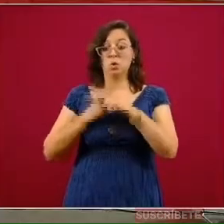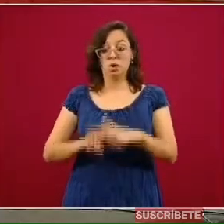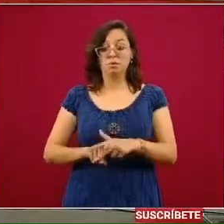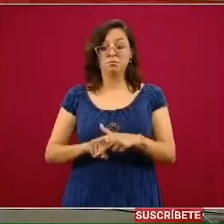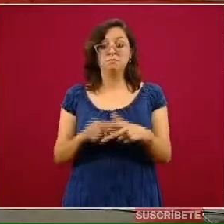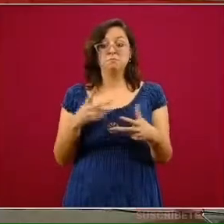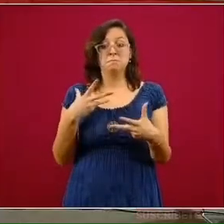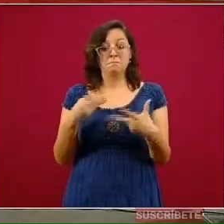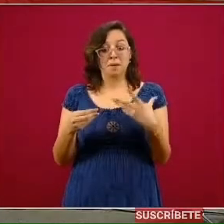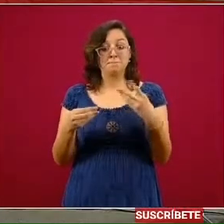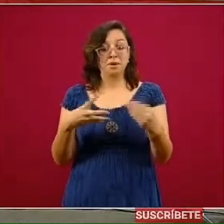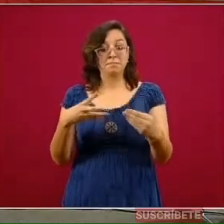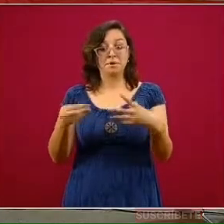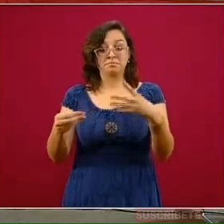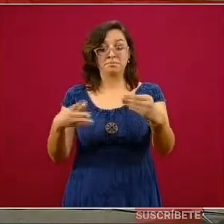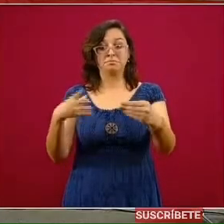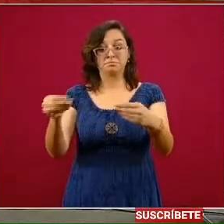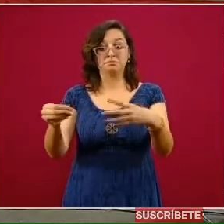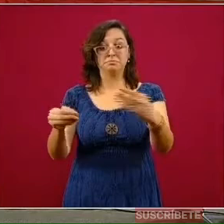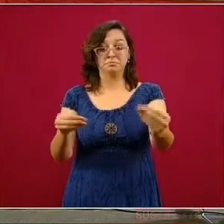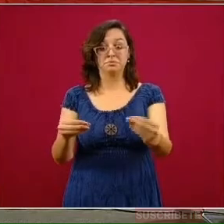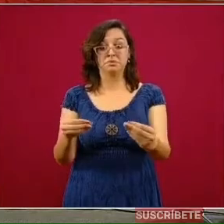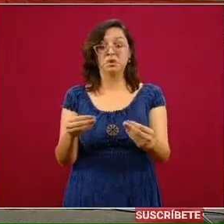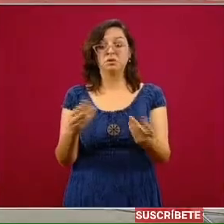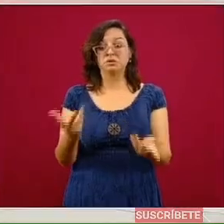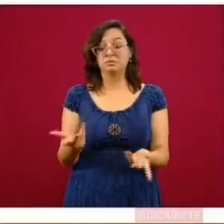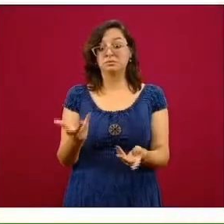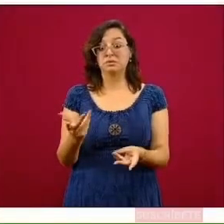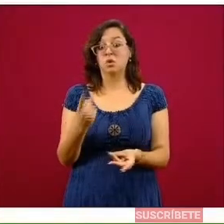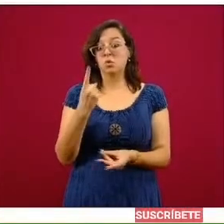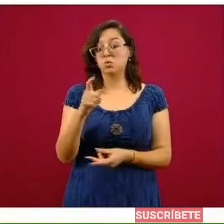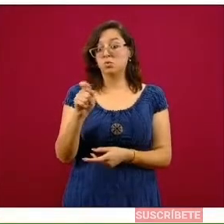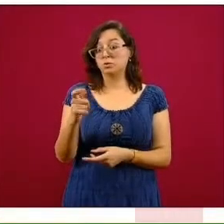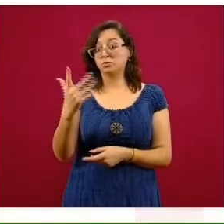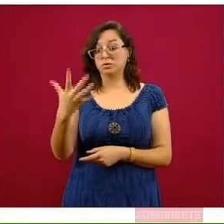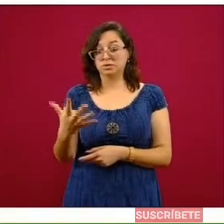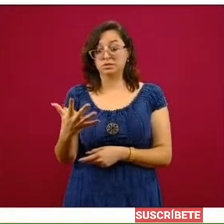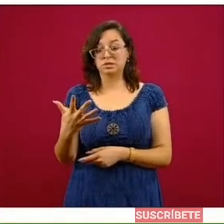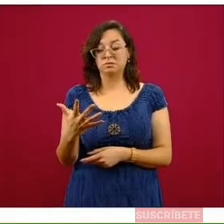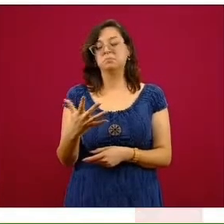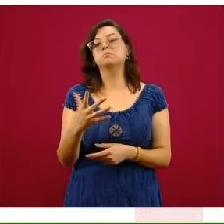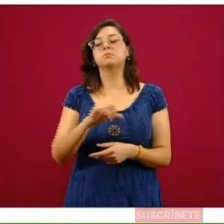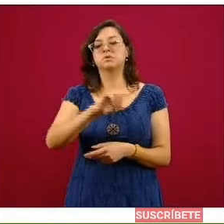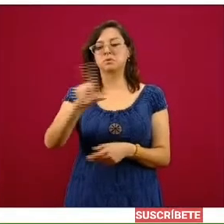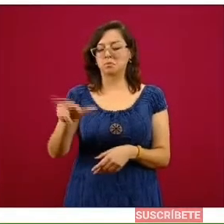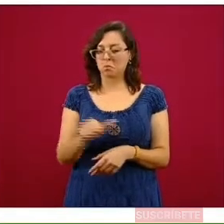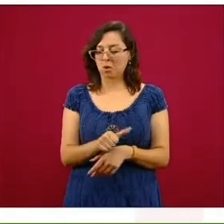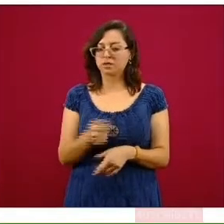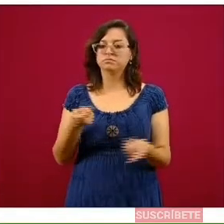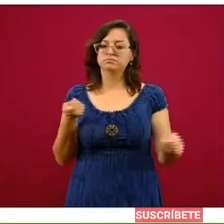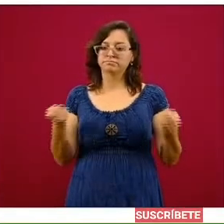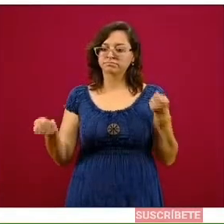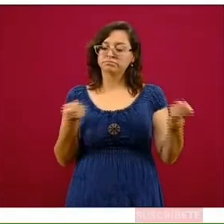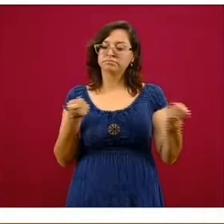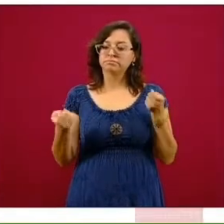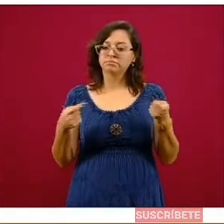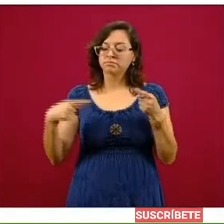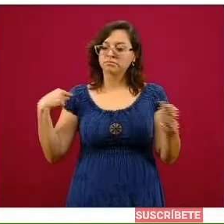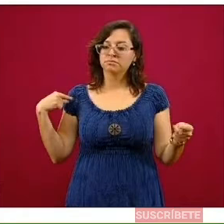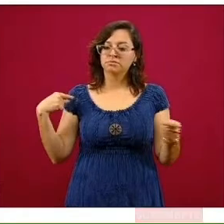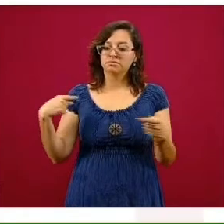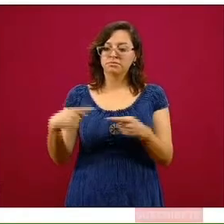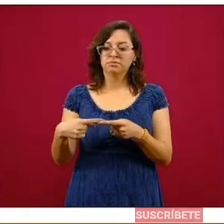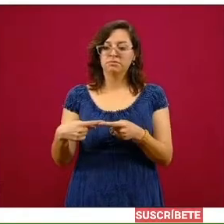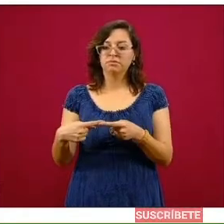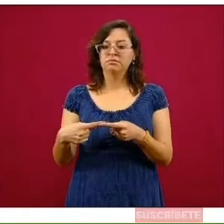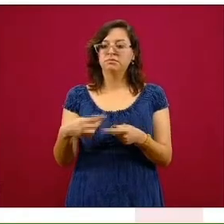con un número básico de reproducción alto, prácticamente por encima del 1.5, acciones que se tomaron en las últimas semanas,